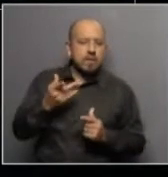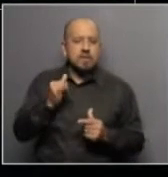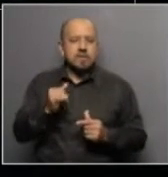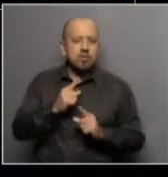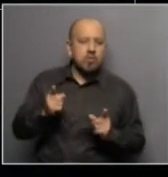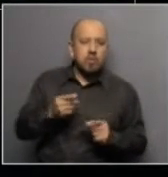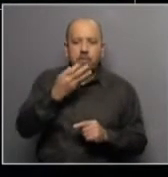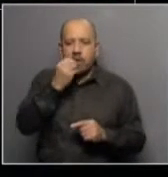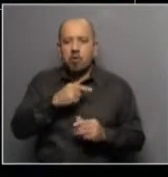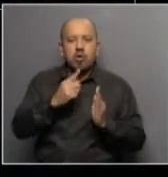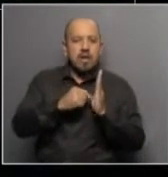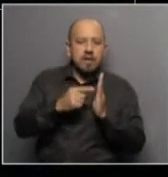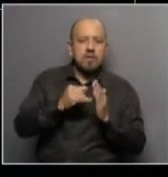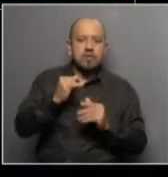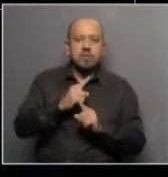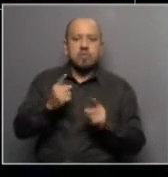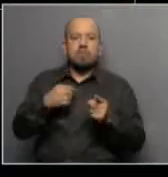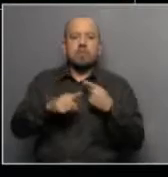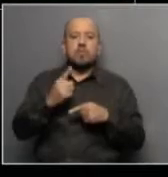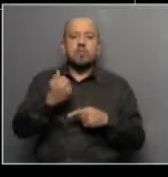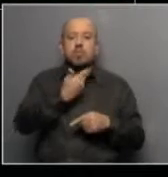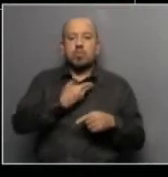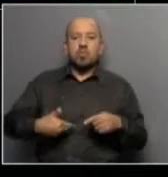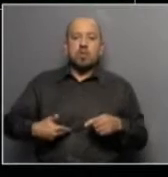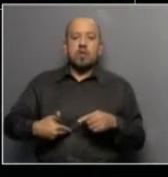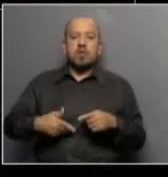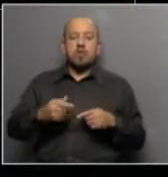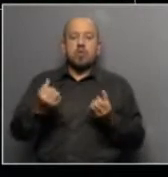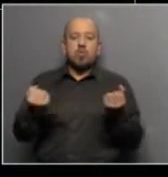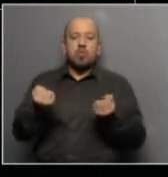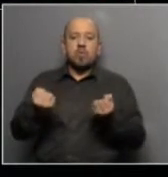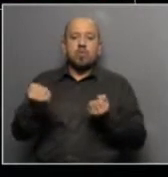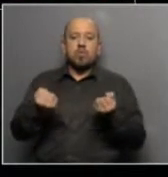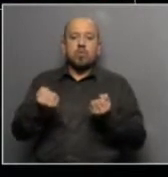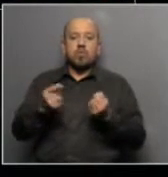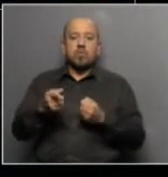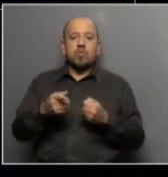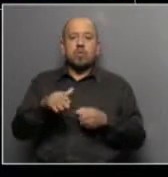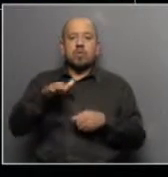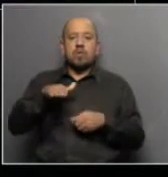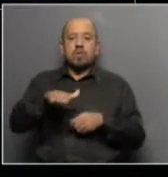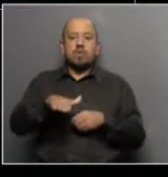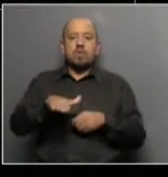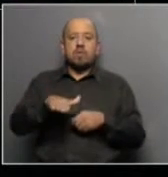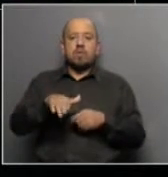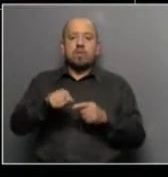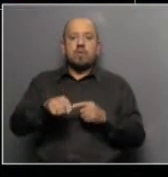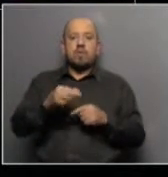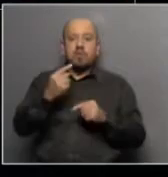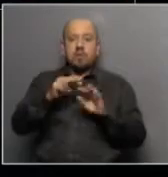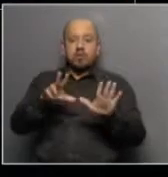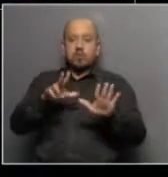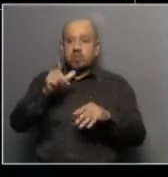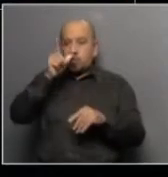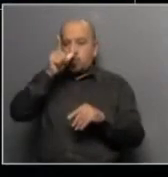en realidad, ¿qué sucede si una persona, un propietario de un auto, deja su auto parado a la mitad de 18 de